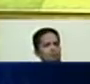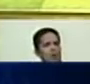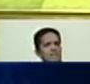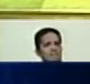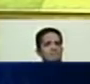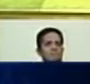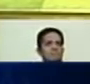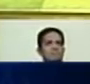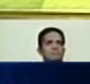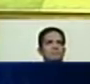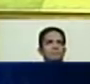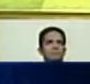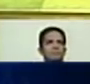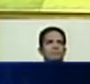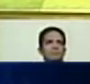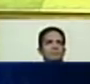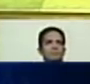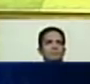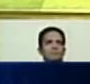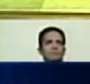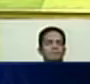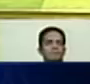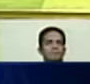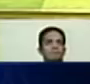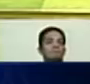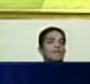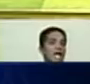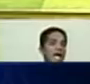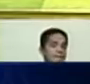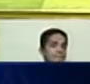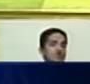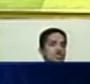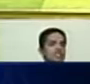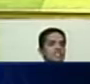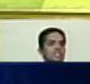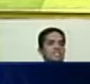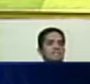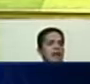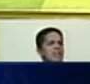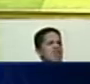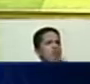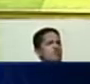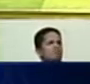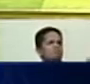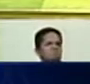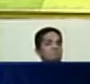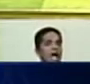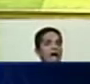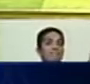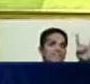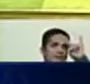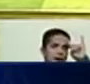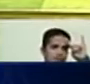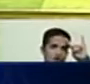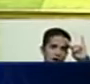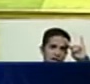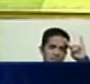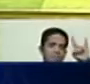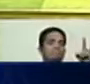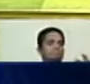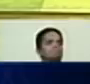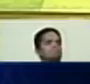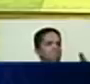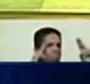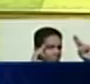Trump sea el diablo, ojo. Estoy diciendo que incluso hasta con el diablo estarían dispuestos a reunirse para que haya paz y se respete la